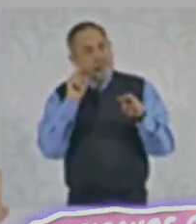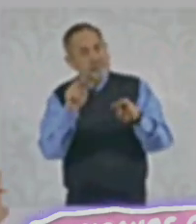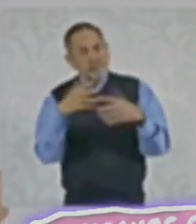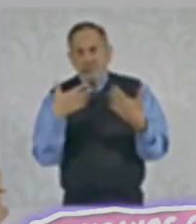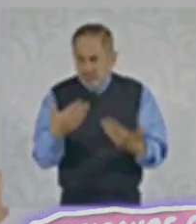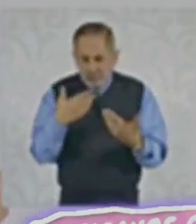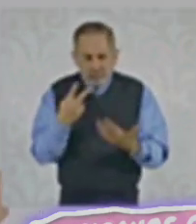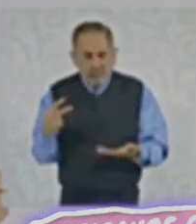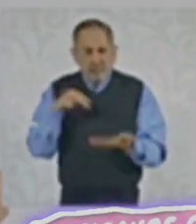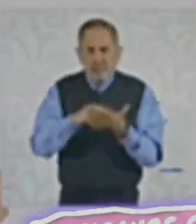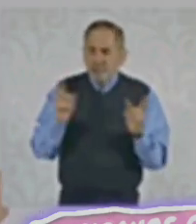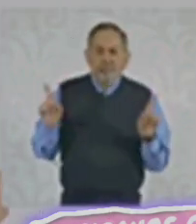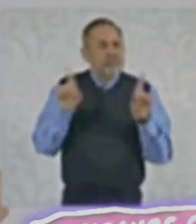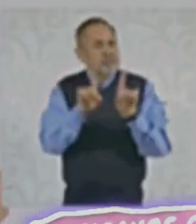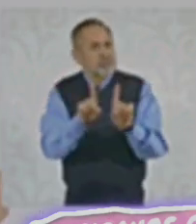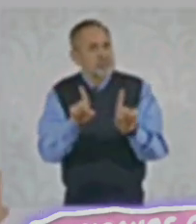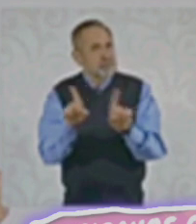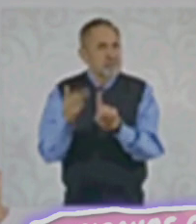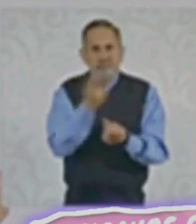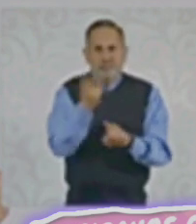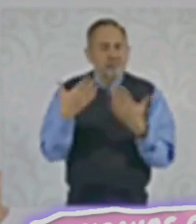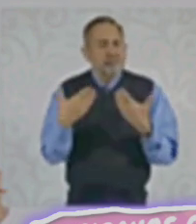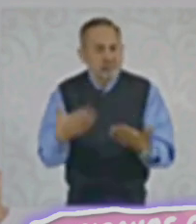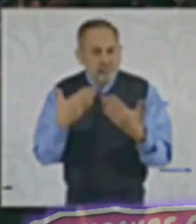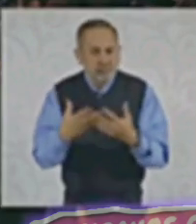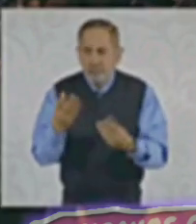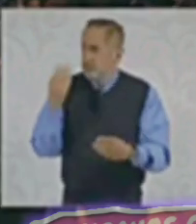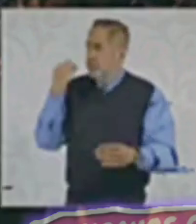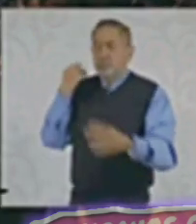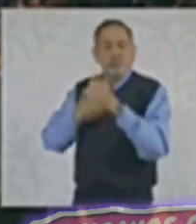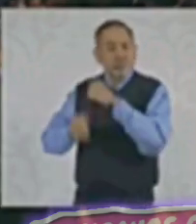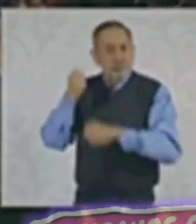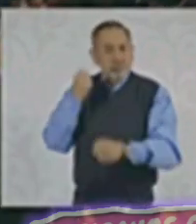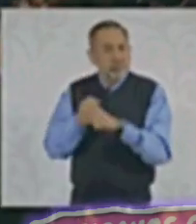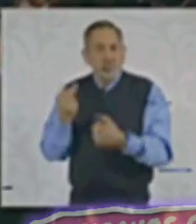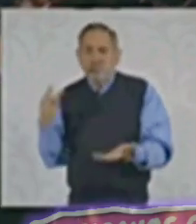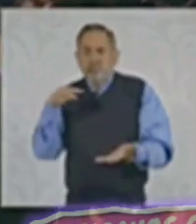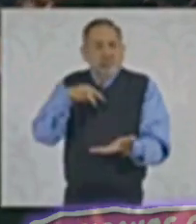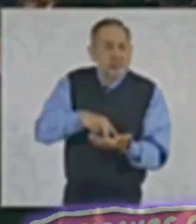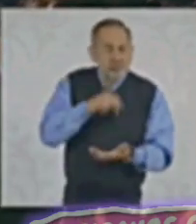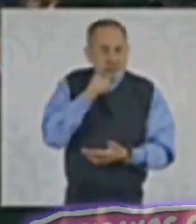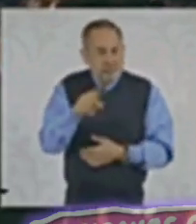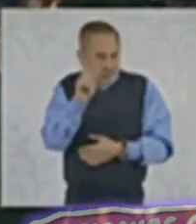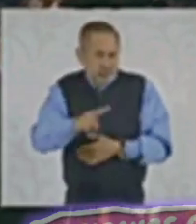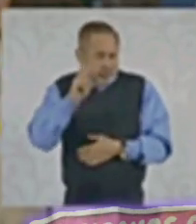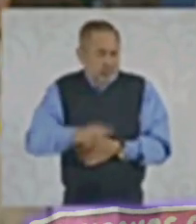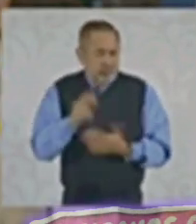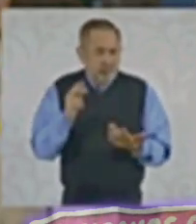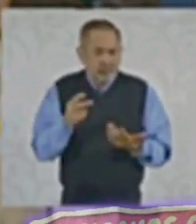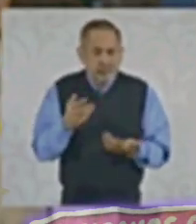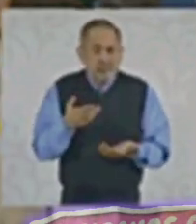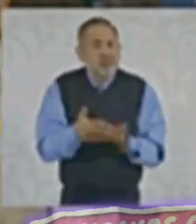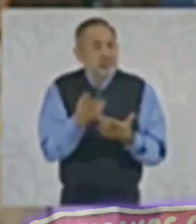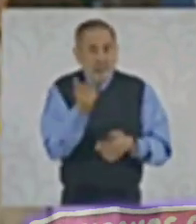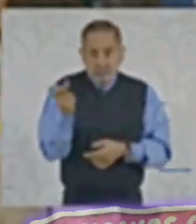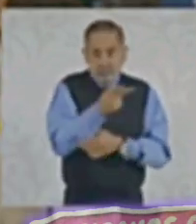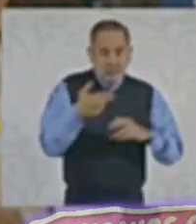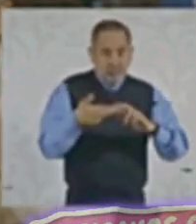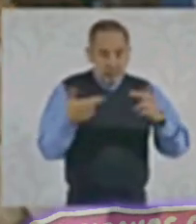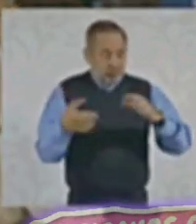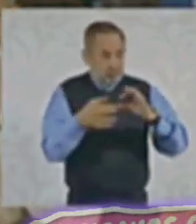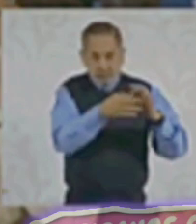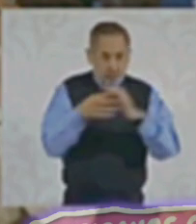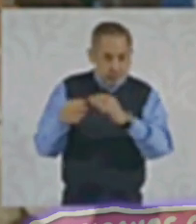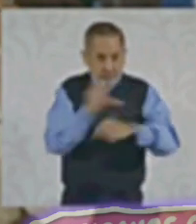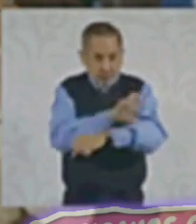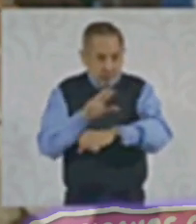habla muy bien, no lo habíamos visto en años, en eventos públicos, es la realidad, pero si existe ahora esta coordinación,